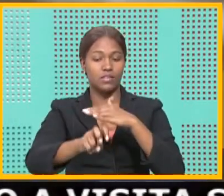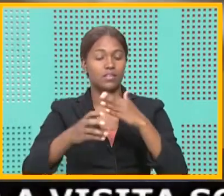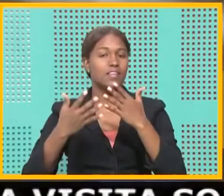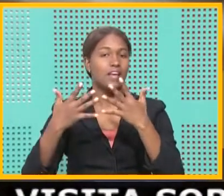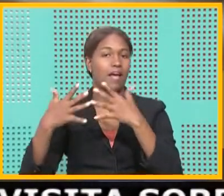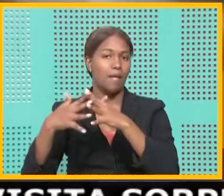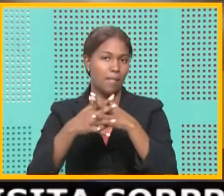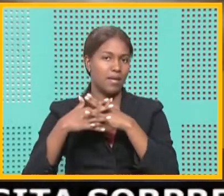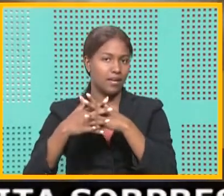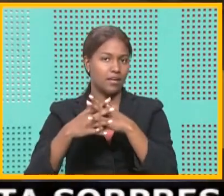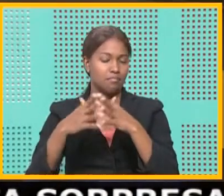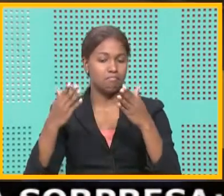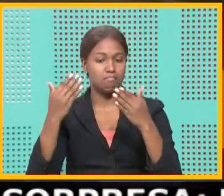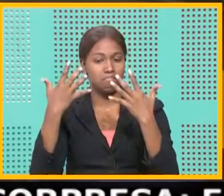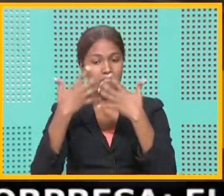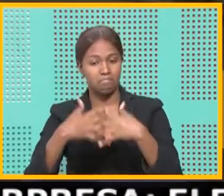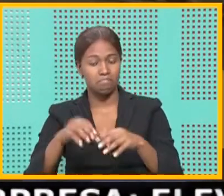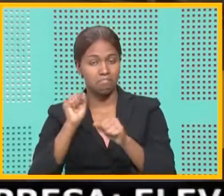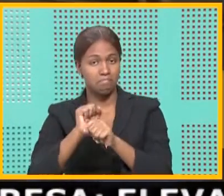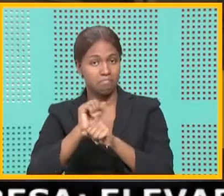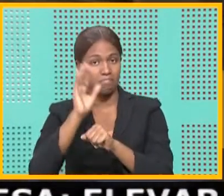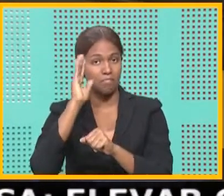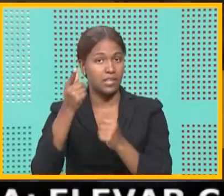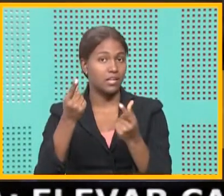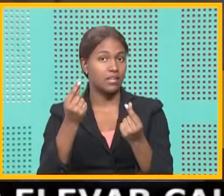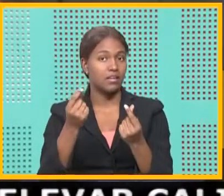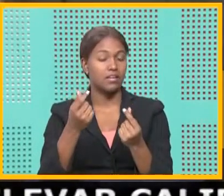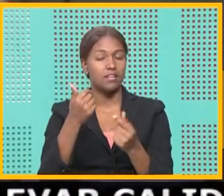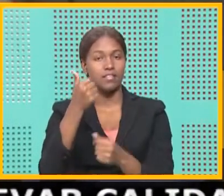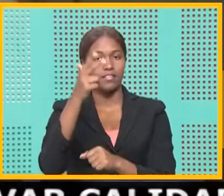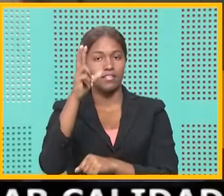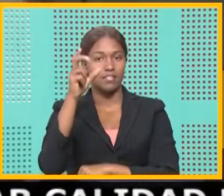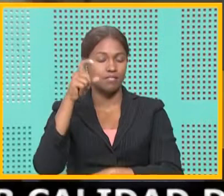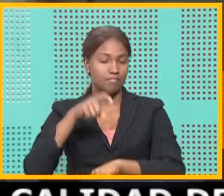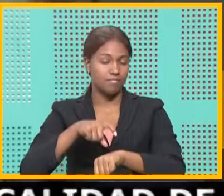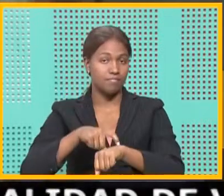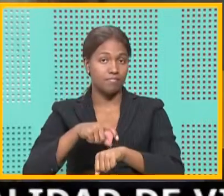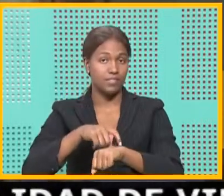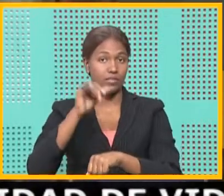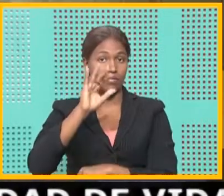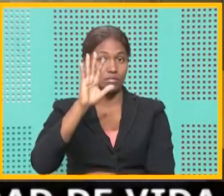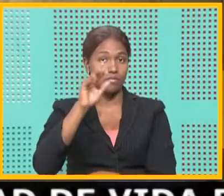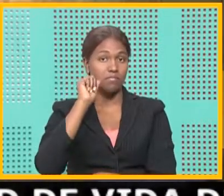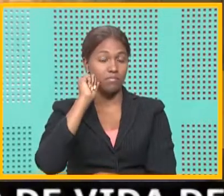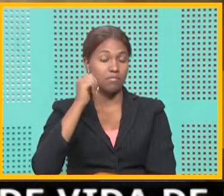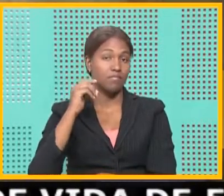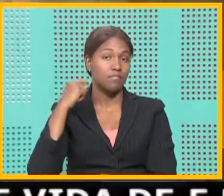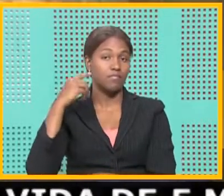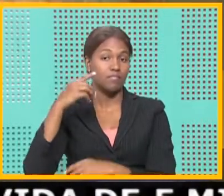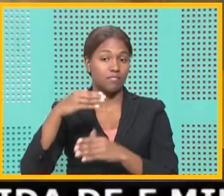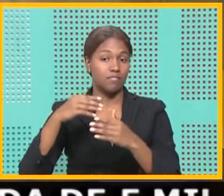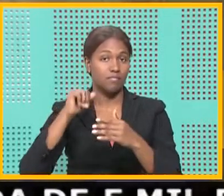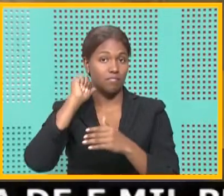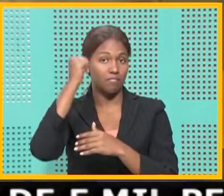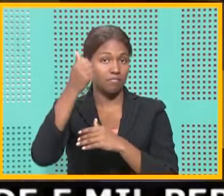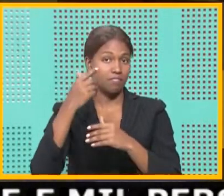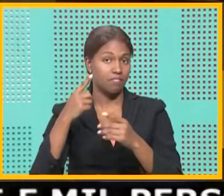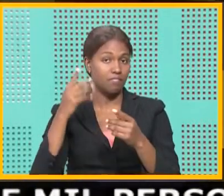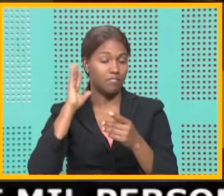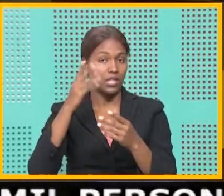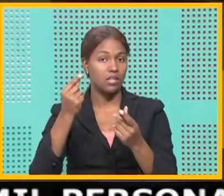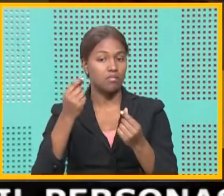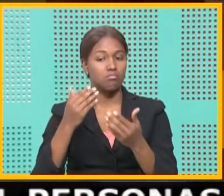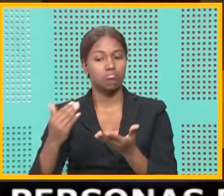Américas. Entre las labores a realizar, de 10:30 de la noche a 5 de la mañana del otro día, están recogida de desechos